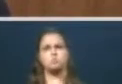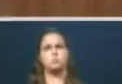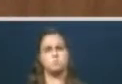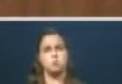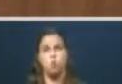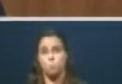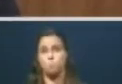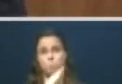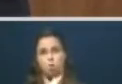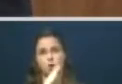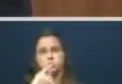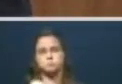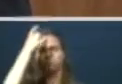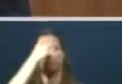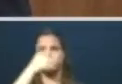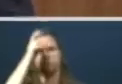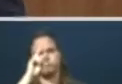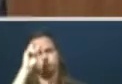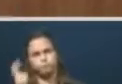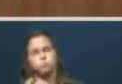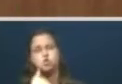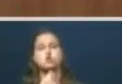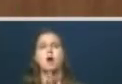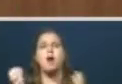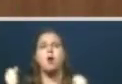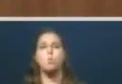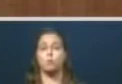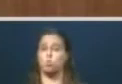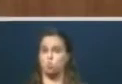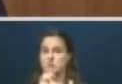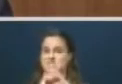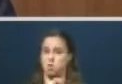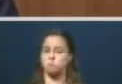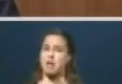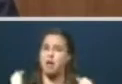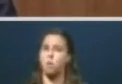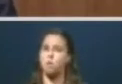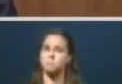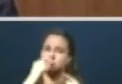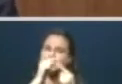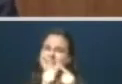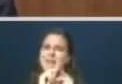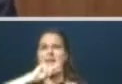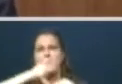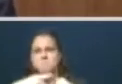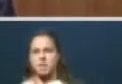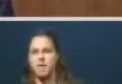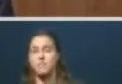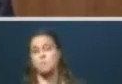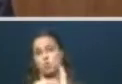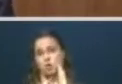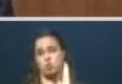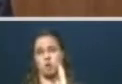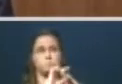ello y entre otras iniciativas adoptamos un acuerdo de junta en el que se concretaban enmiendas al proyecto de ley que enviamos a todos los grupos